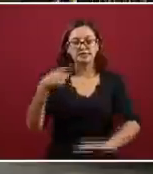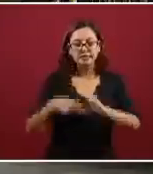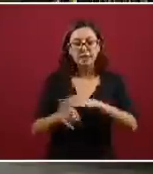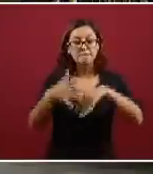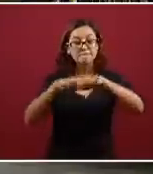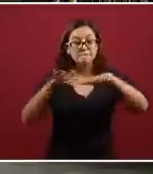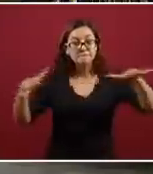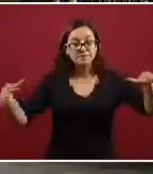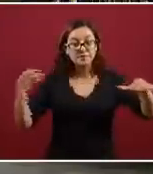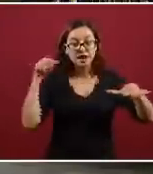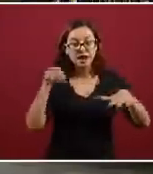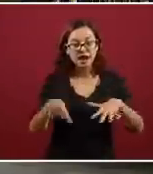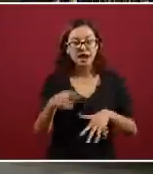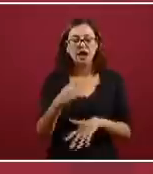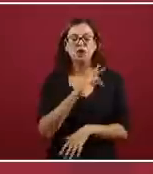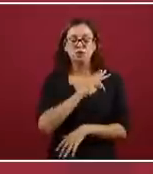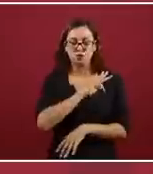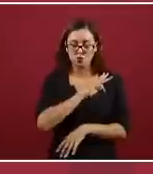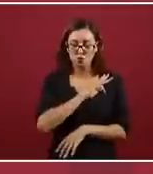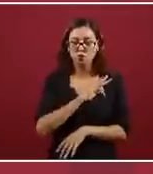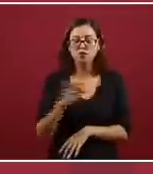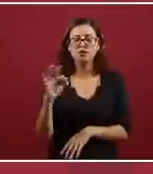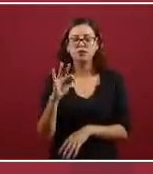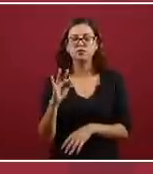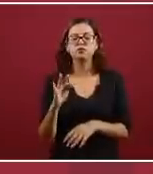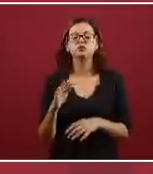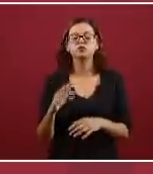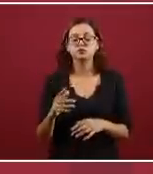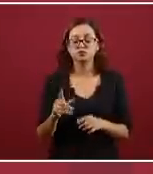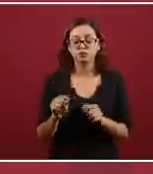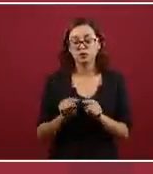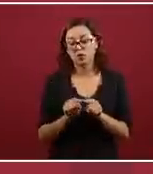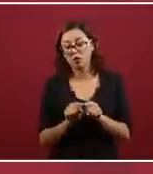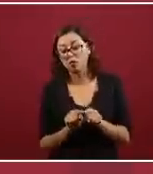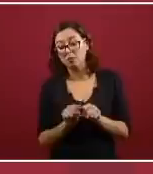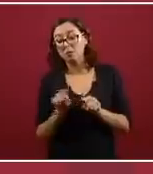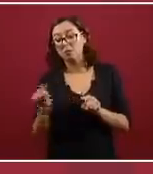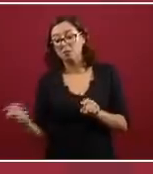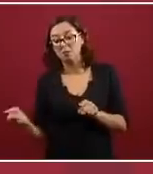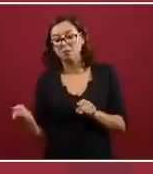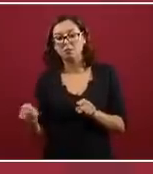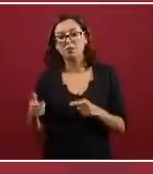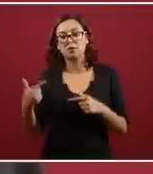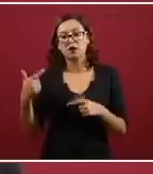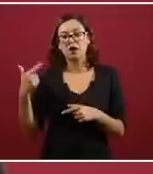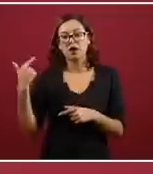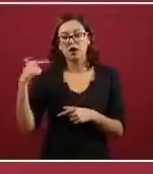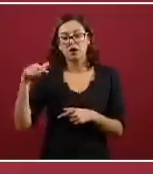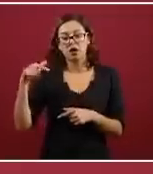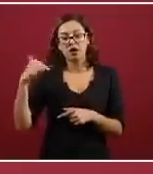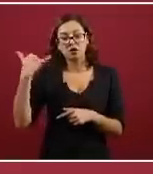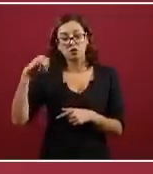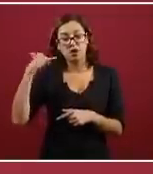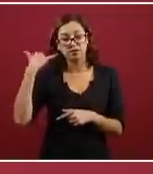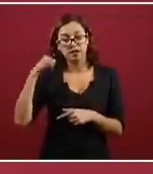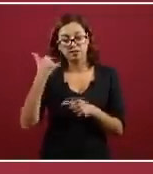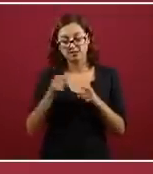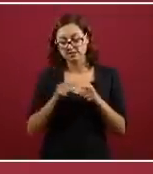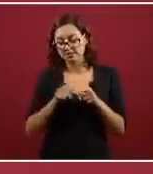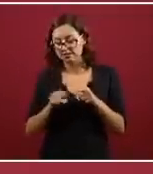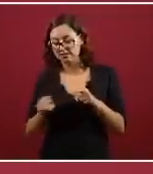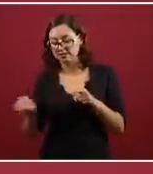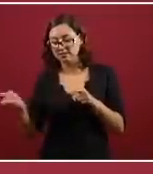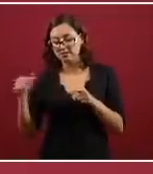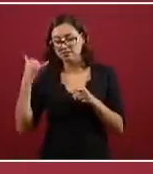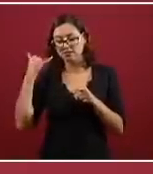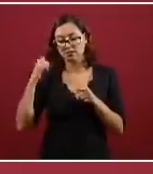hacer una construcción de un gasoducto corto para poderlo llevar a la península de Yucatán